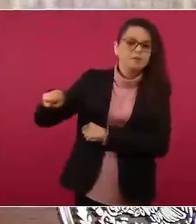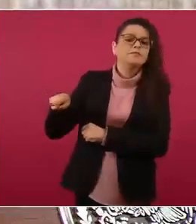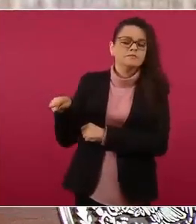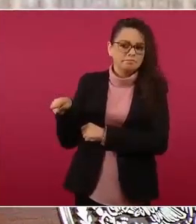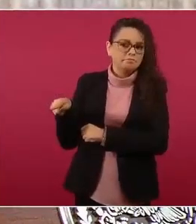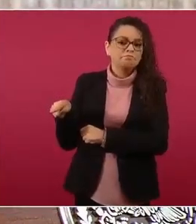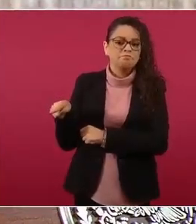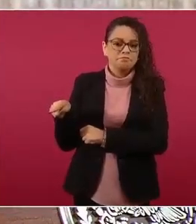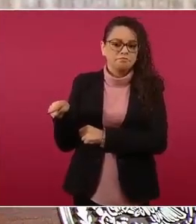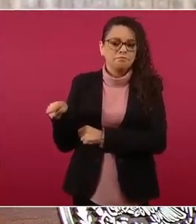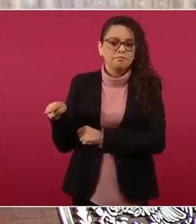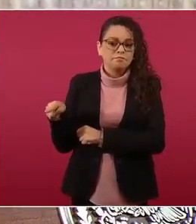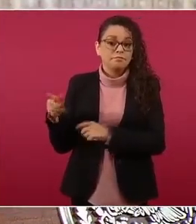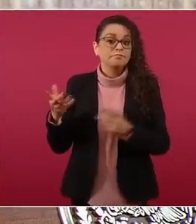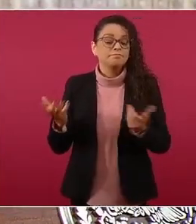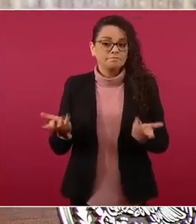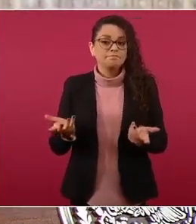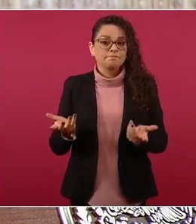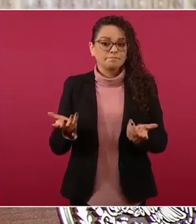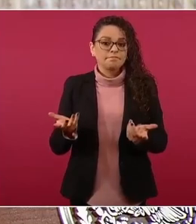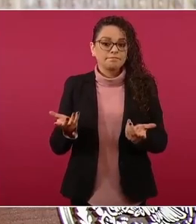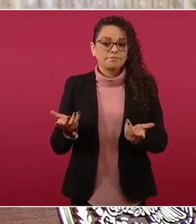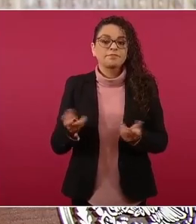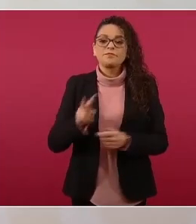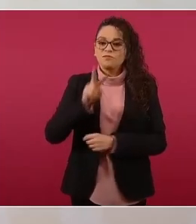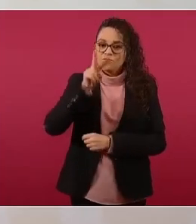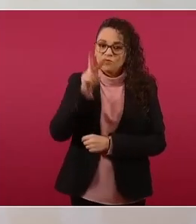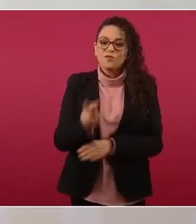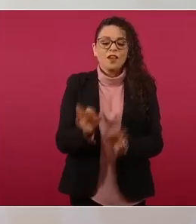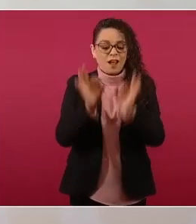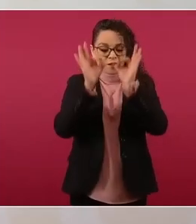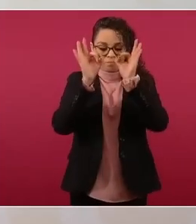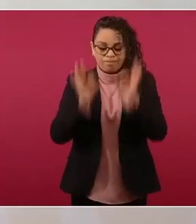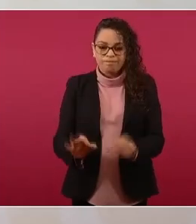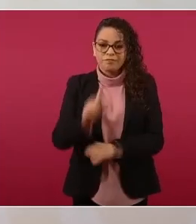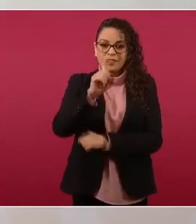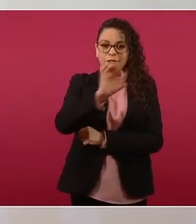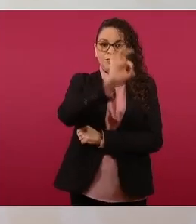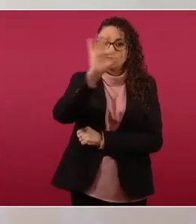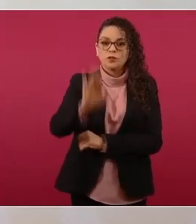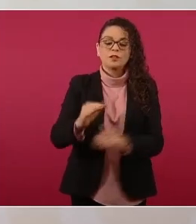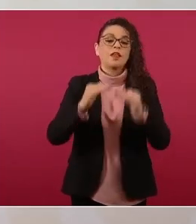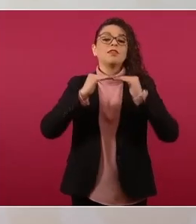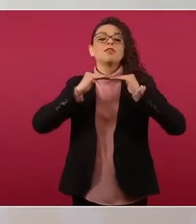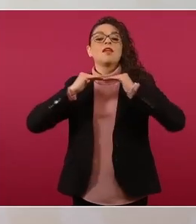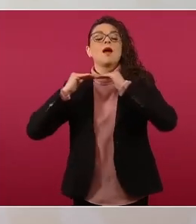Y es para que haya una auténtica democracia.